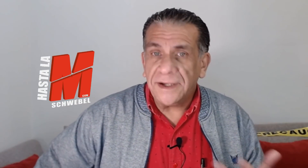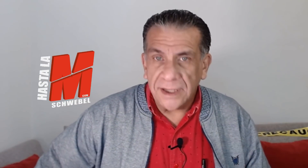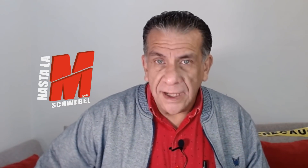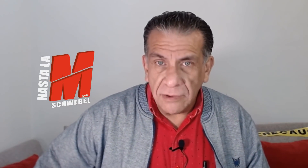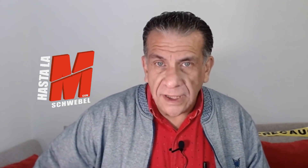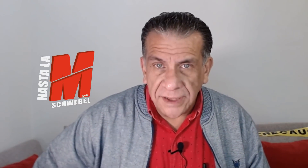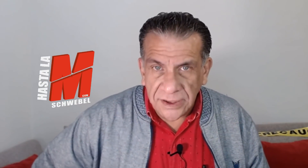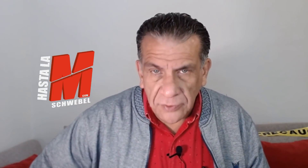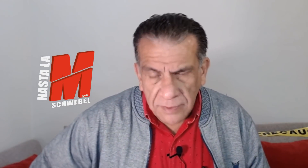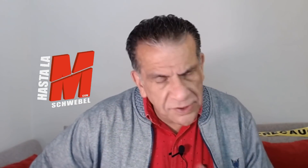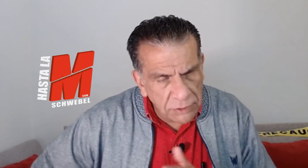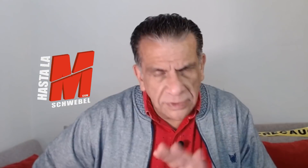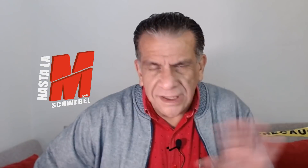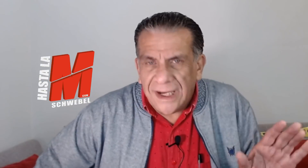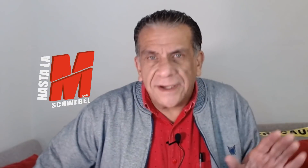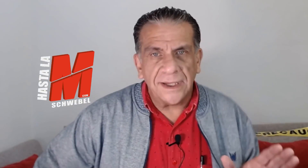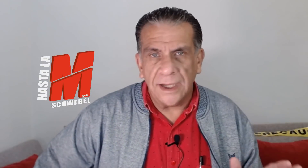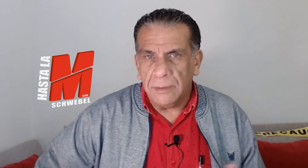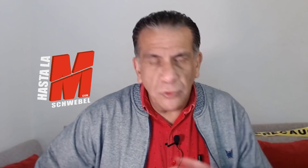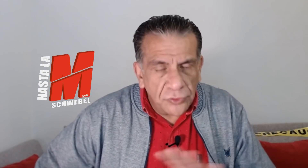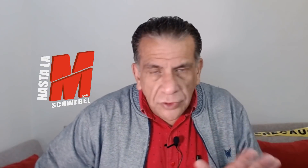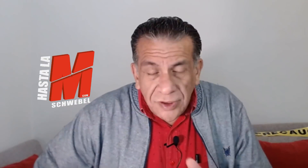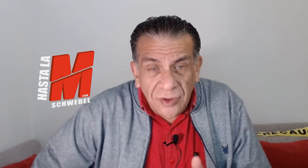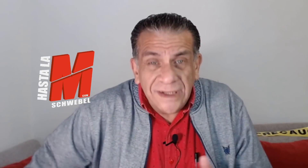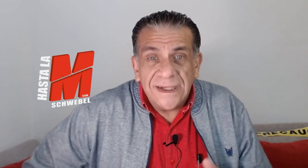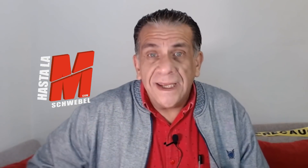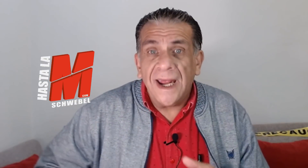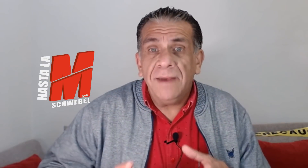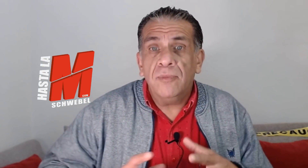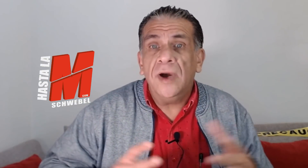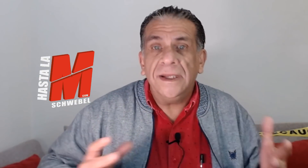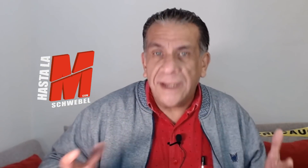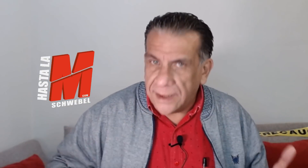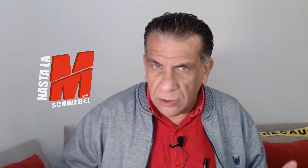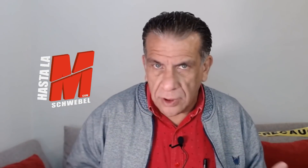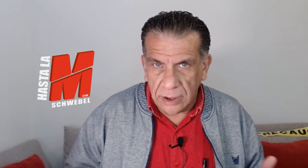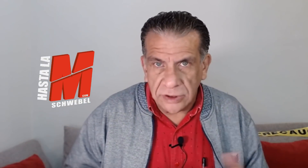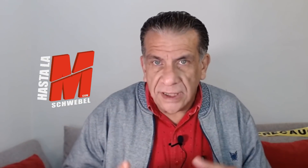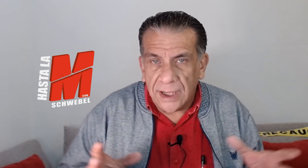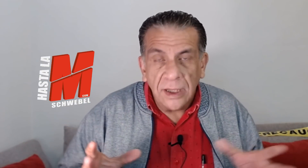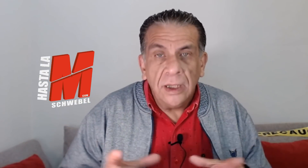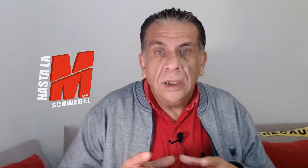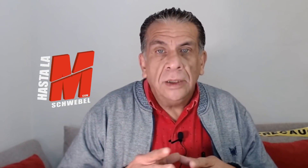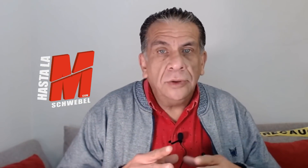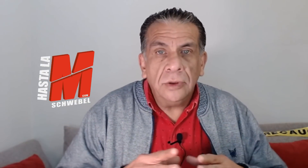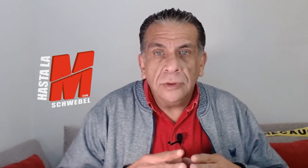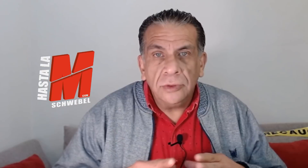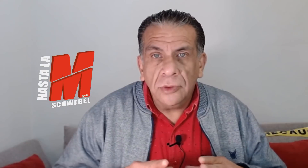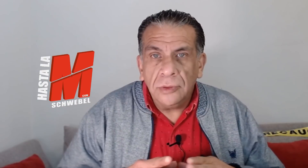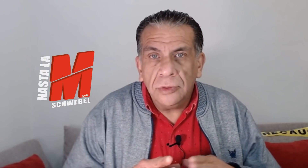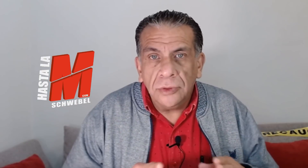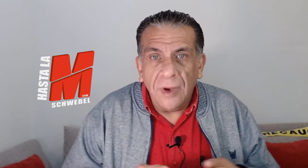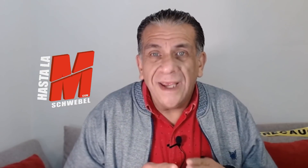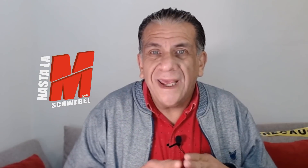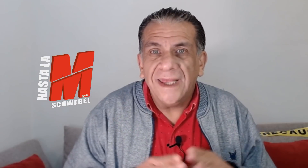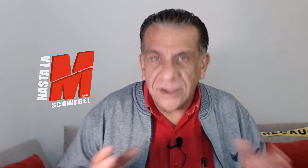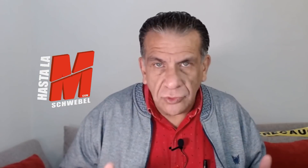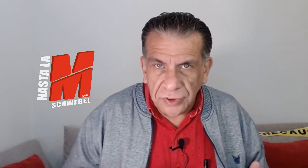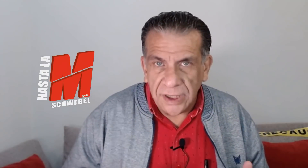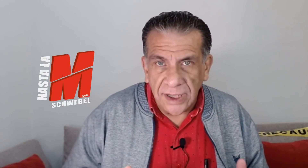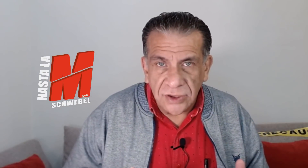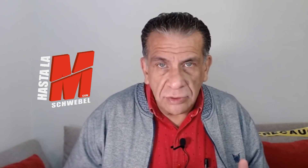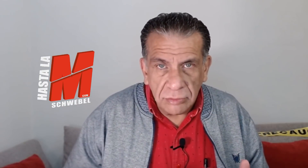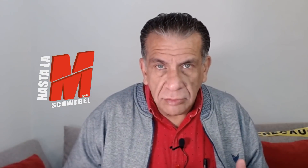judicial requiere una transformación si la requiere punto ni siquiera hay vuelta de hoja o sea no no no hay que